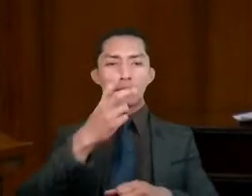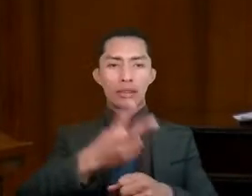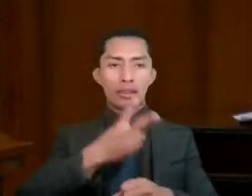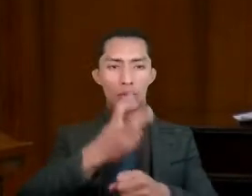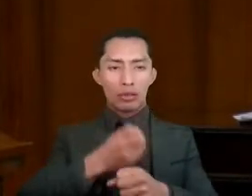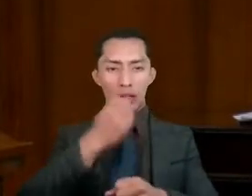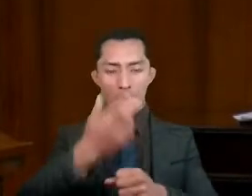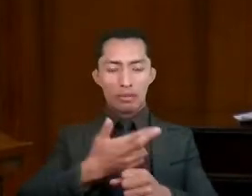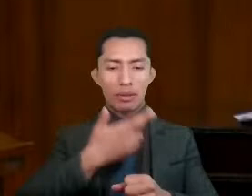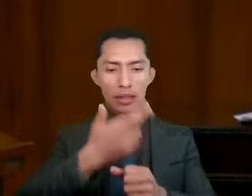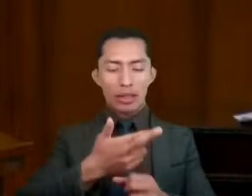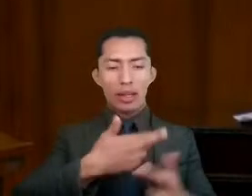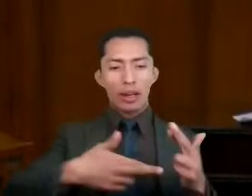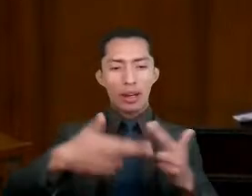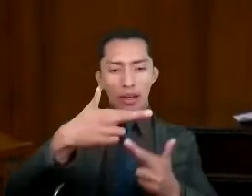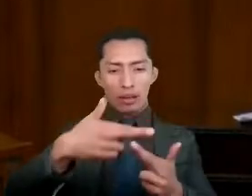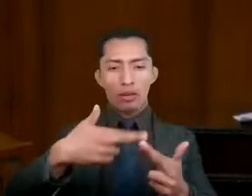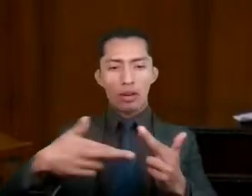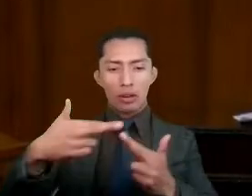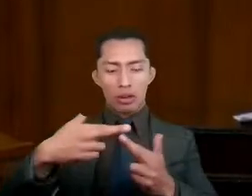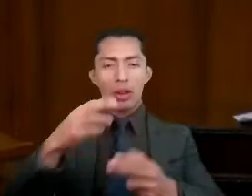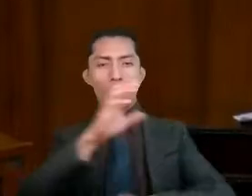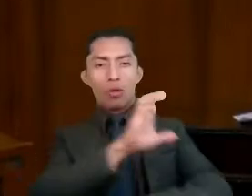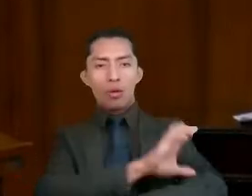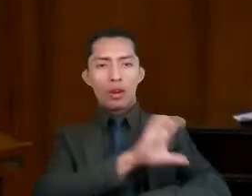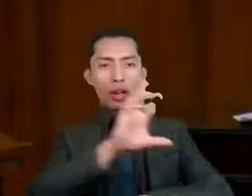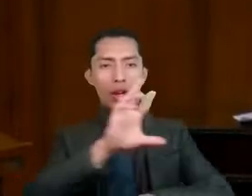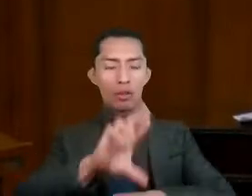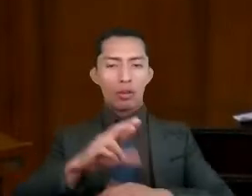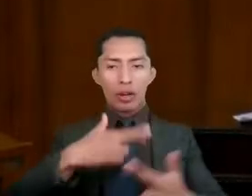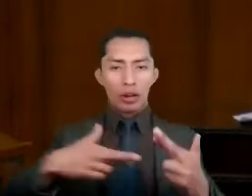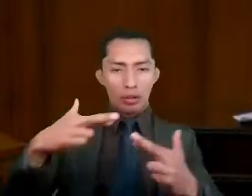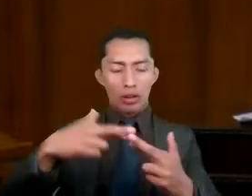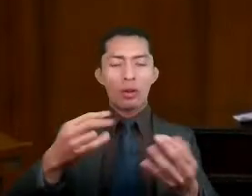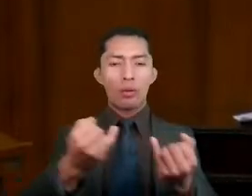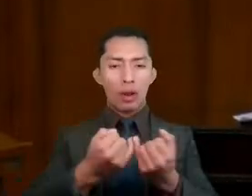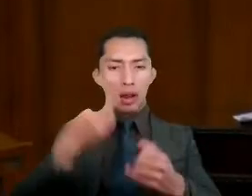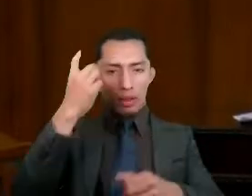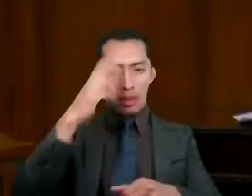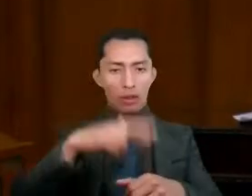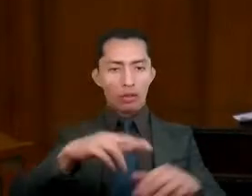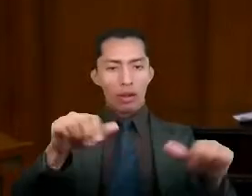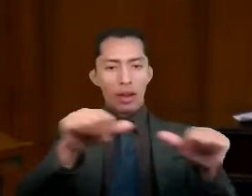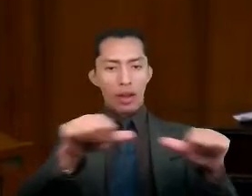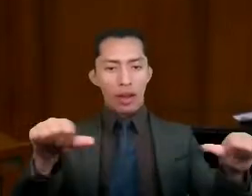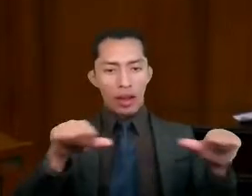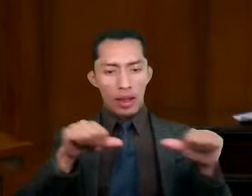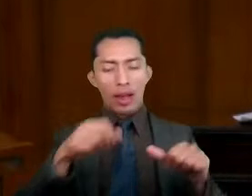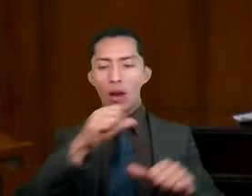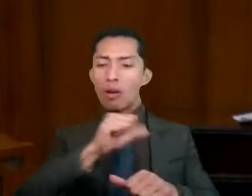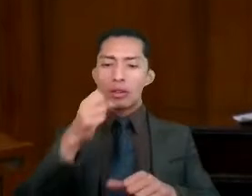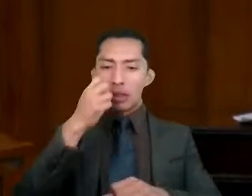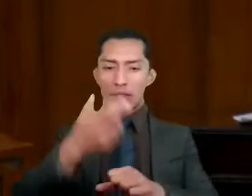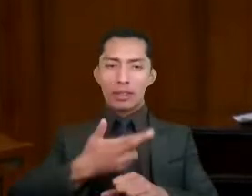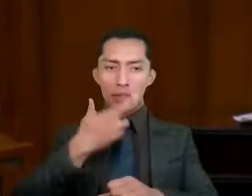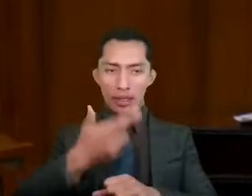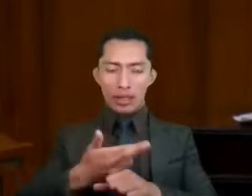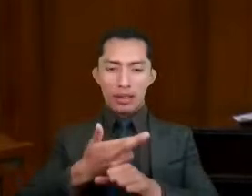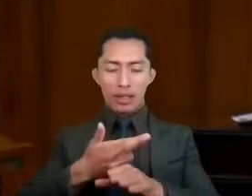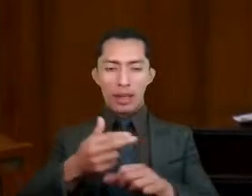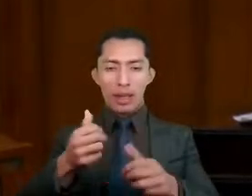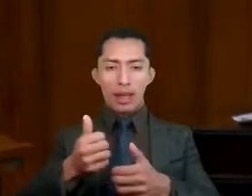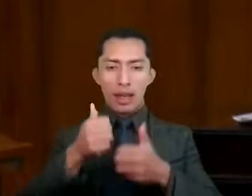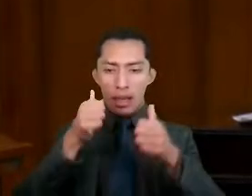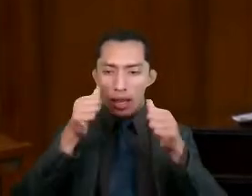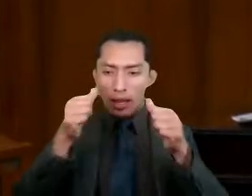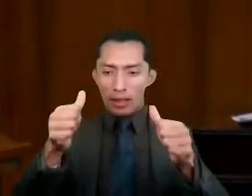subsecretarías regionales, de los coordinadores regionales y de los directores de área, adicionalmente con la Secretaría de Atención